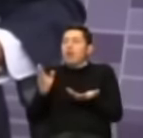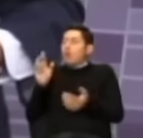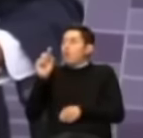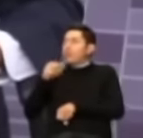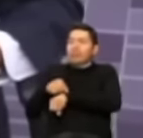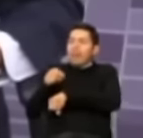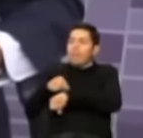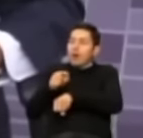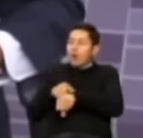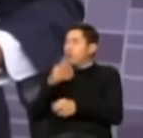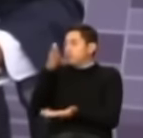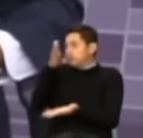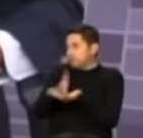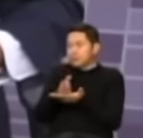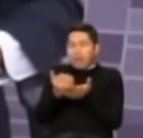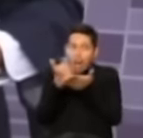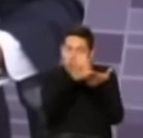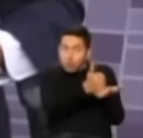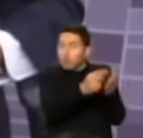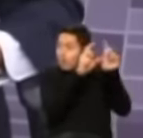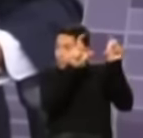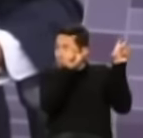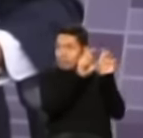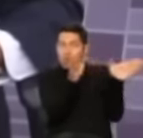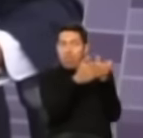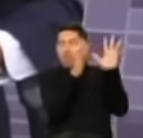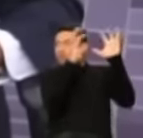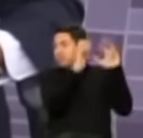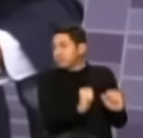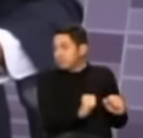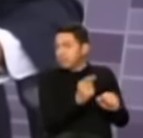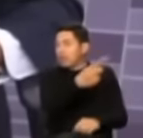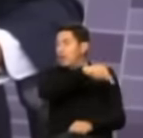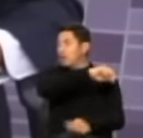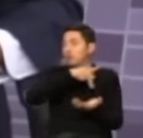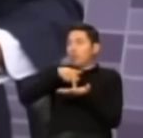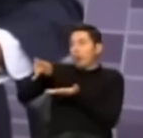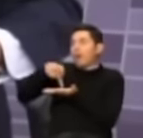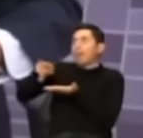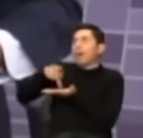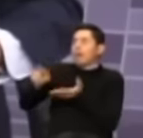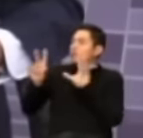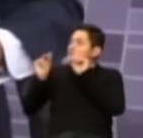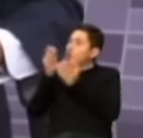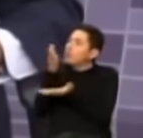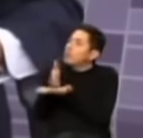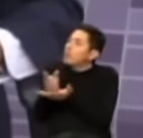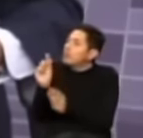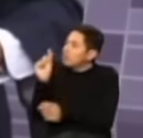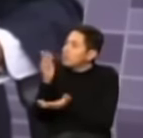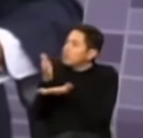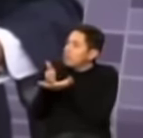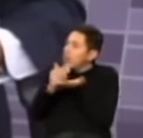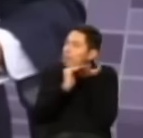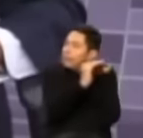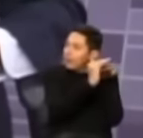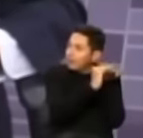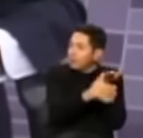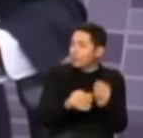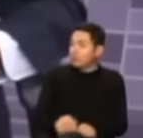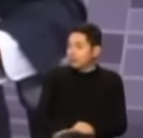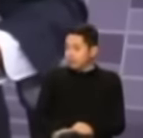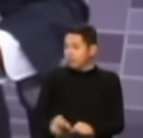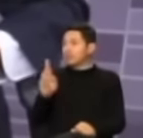Beneficia a los pequeños comerciantes. También van a tener un no pago de las cuotas del RICE. Exoneración del pago del saldo del impuesto a la